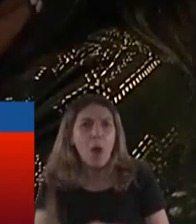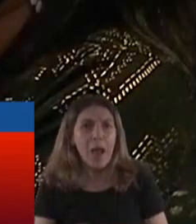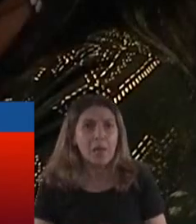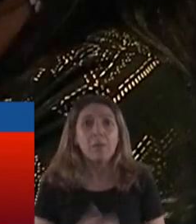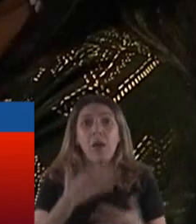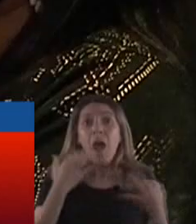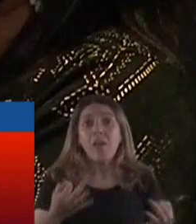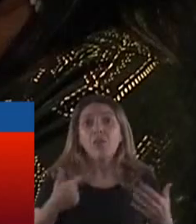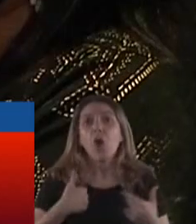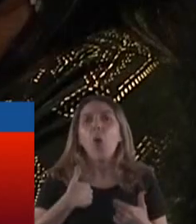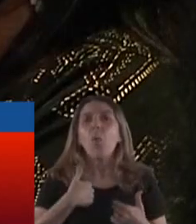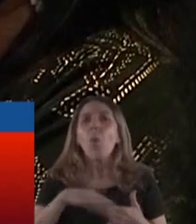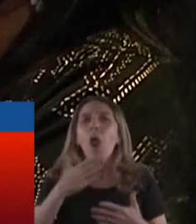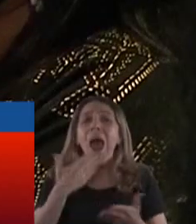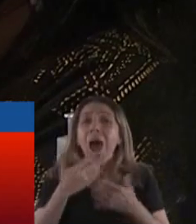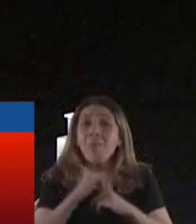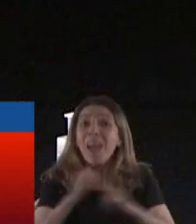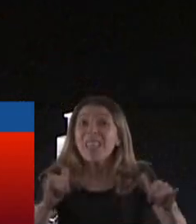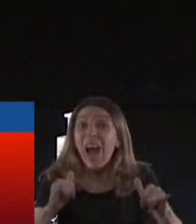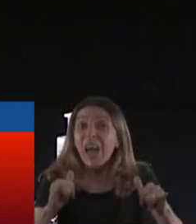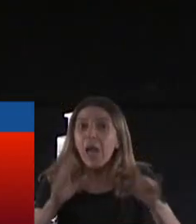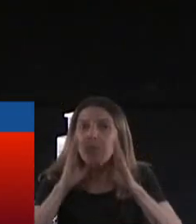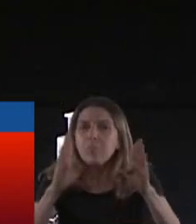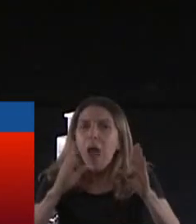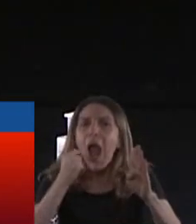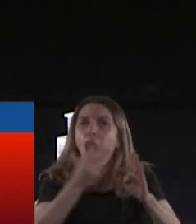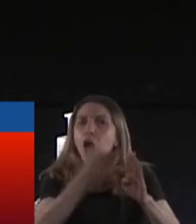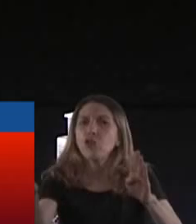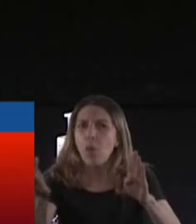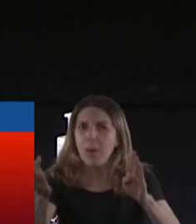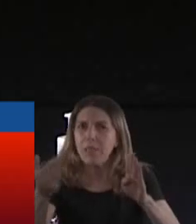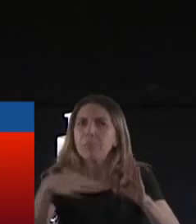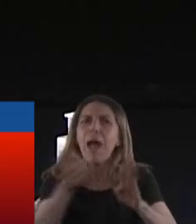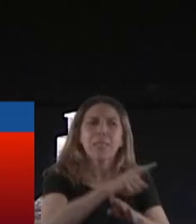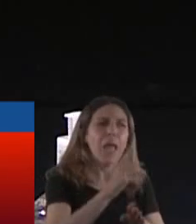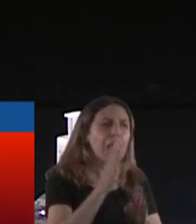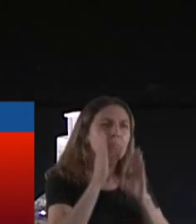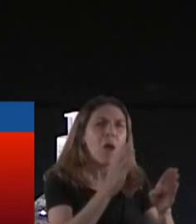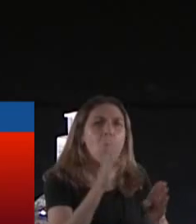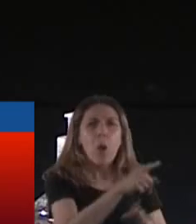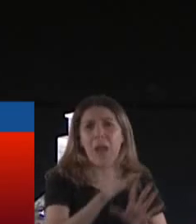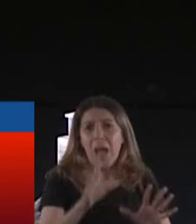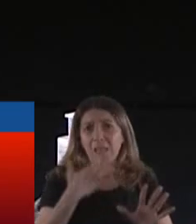La verdad, voy a hablarle más a los hombres que a las mujeres. Esa es la verdad.